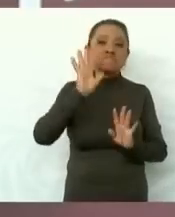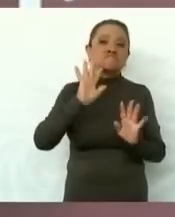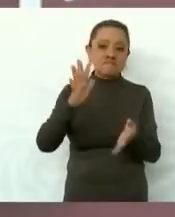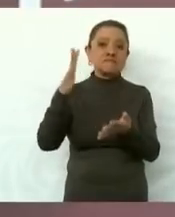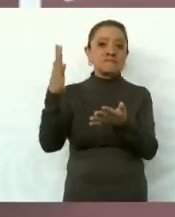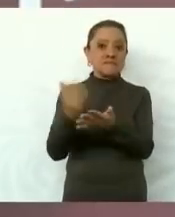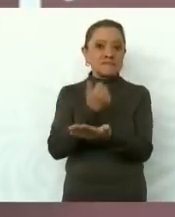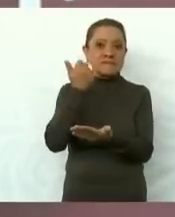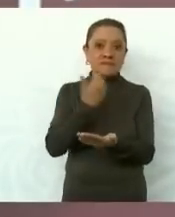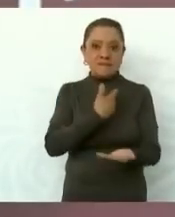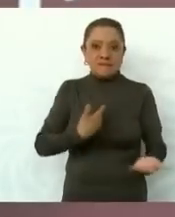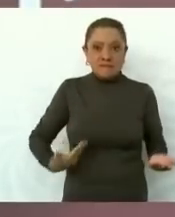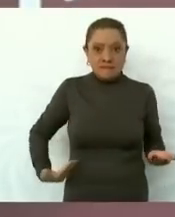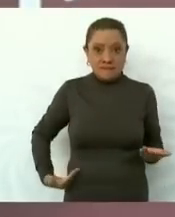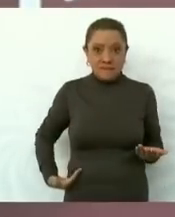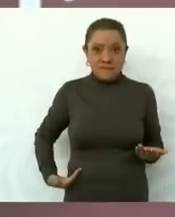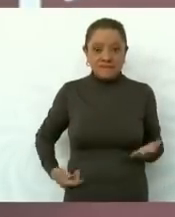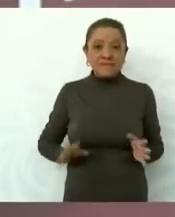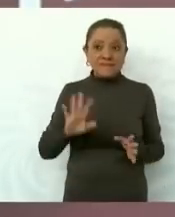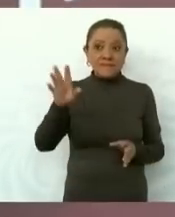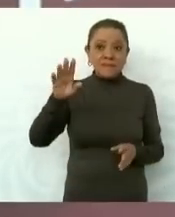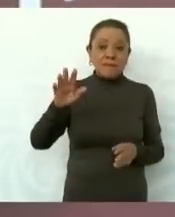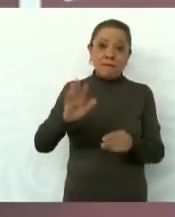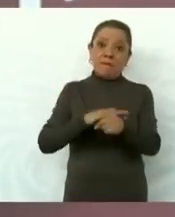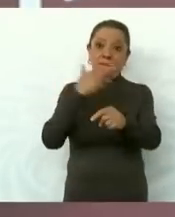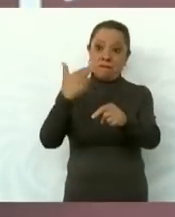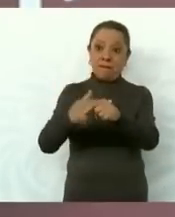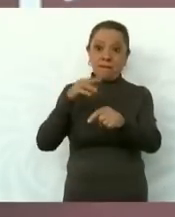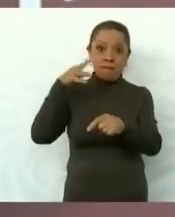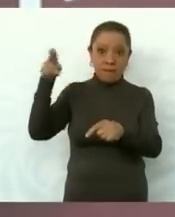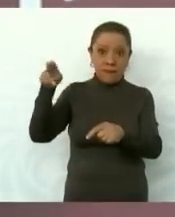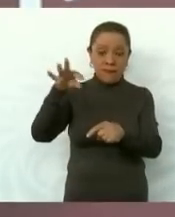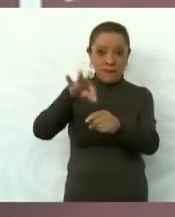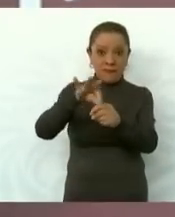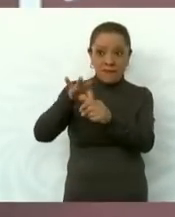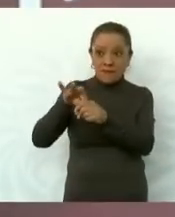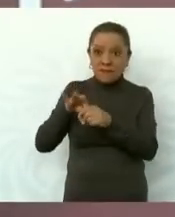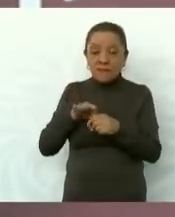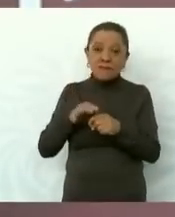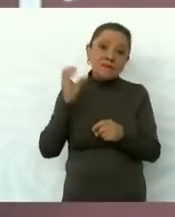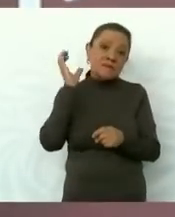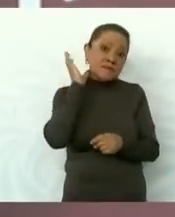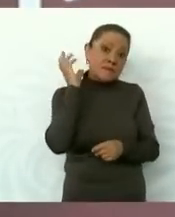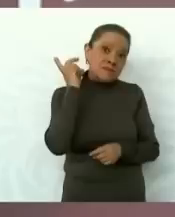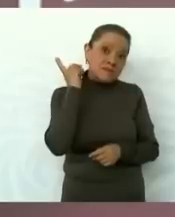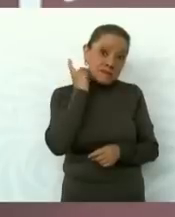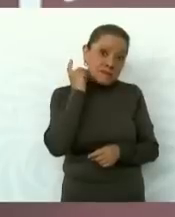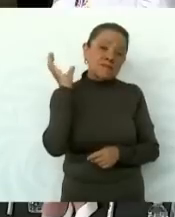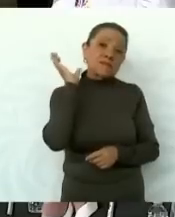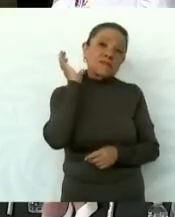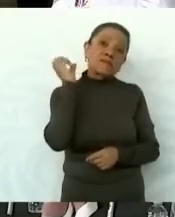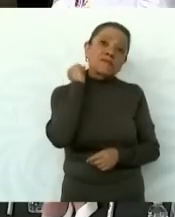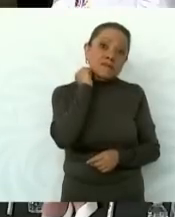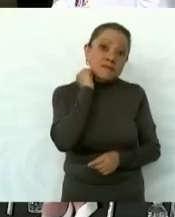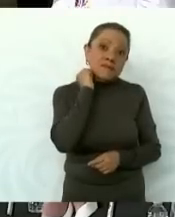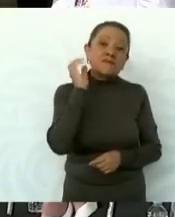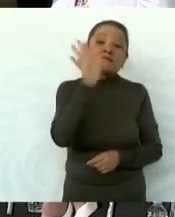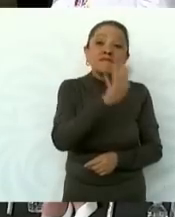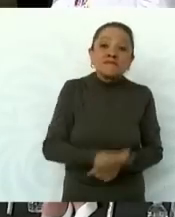la mayoría calificada en la Cámara de Diputados y Senadores y las mayorías en casi todos los